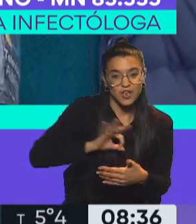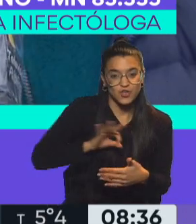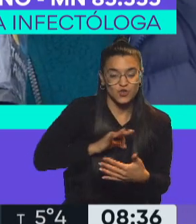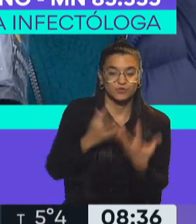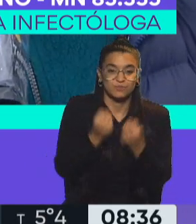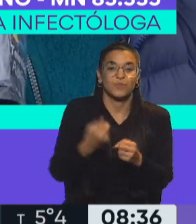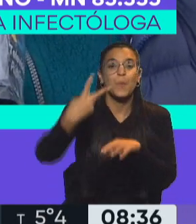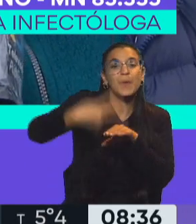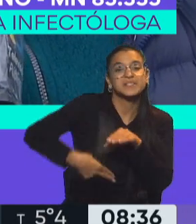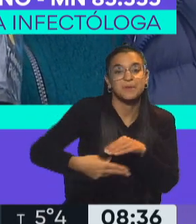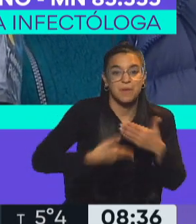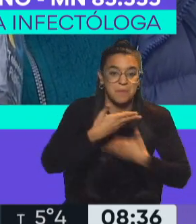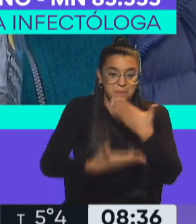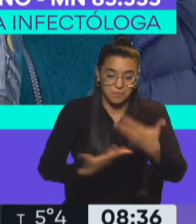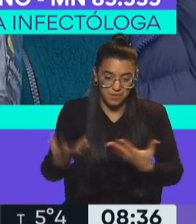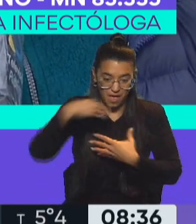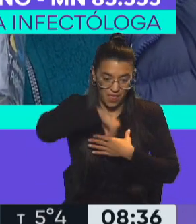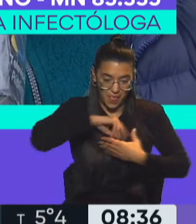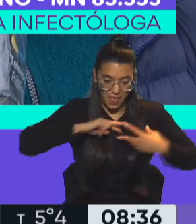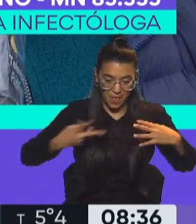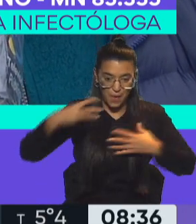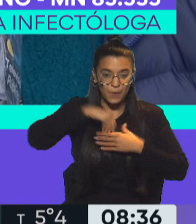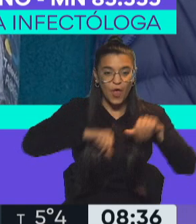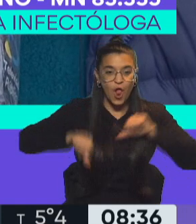hay un vencimiento del proceso biológico.